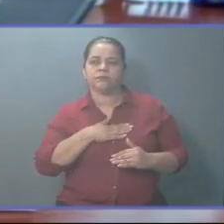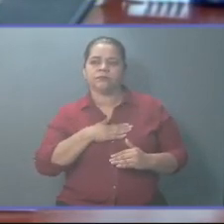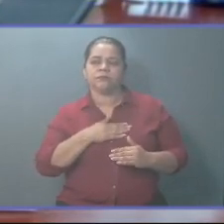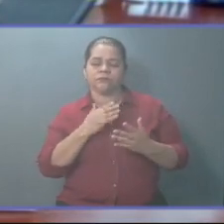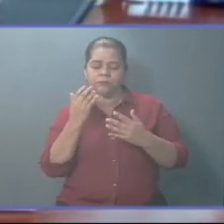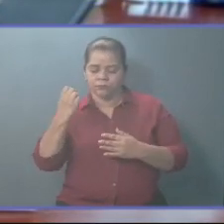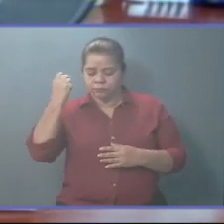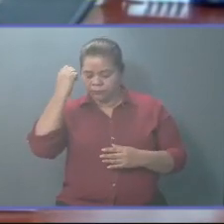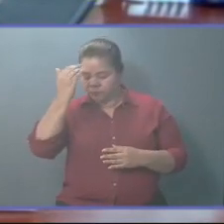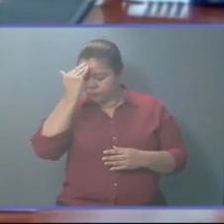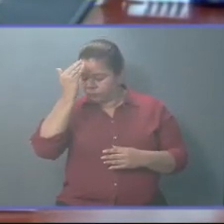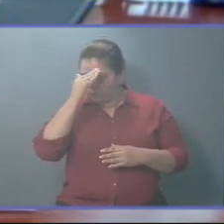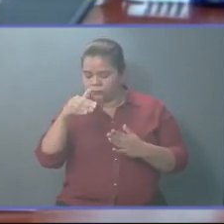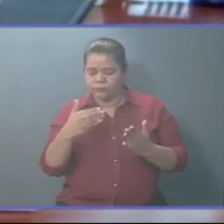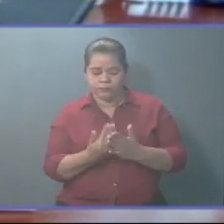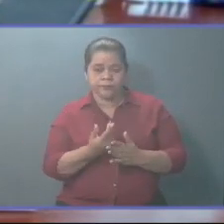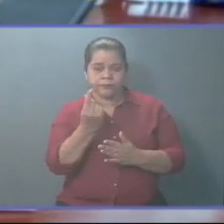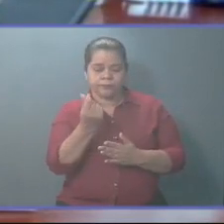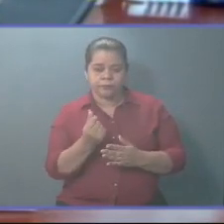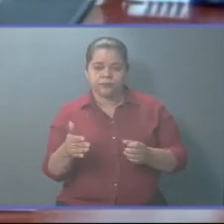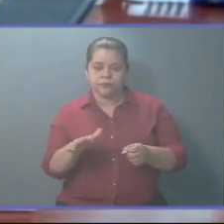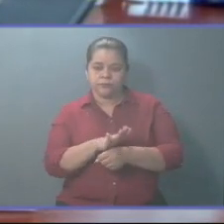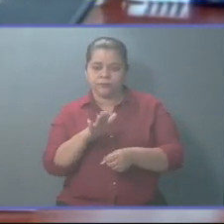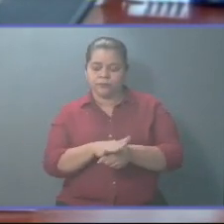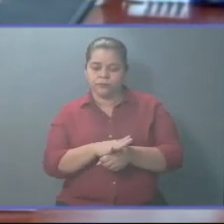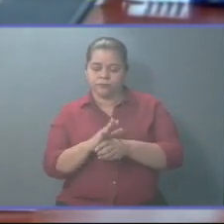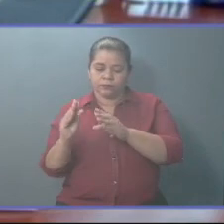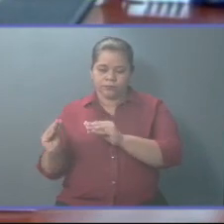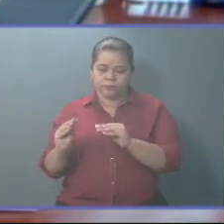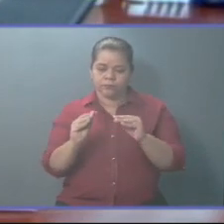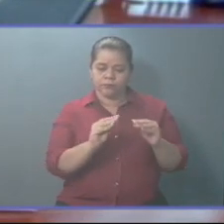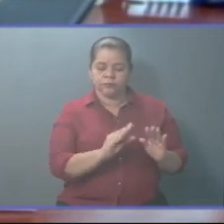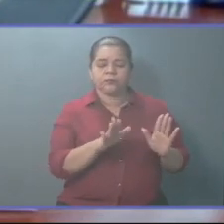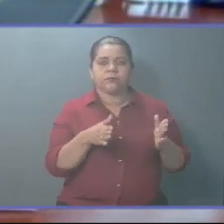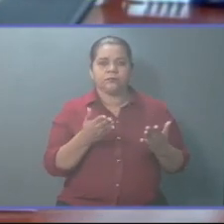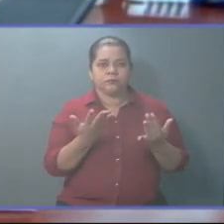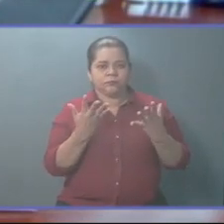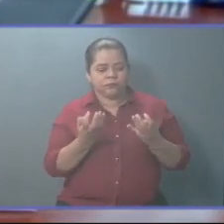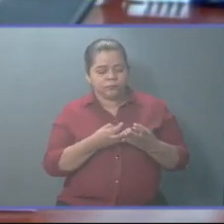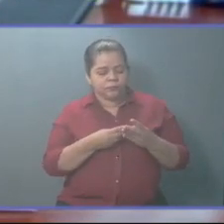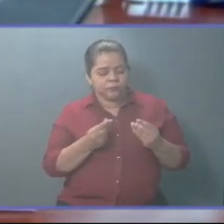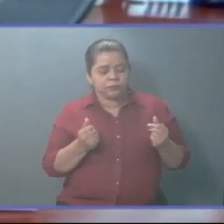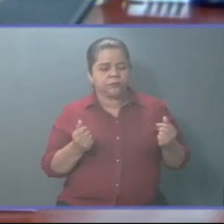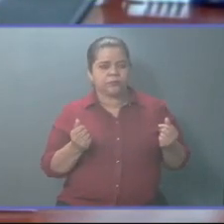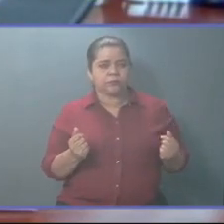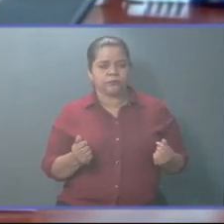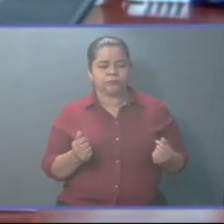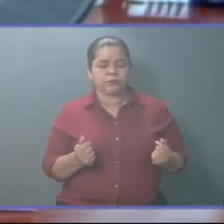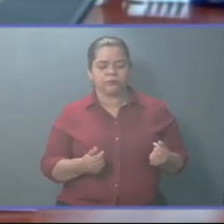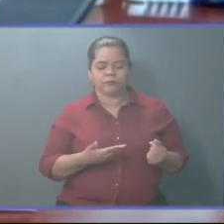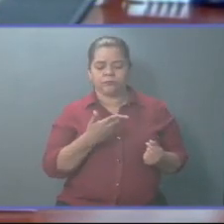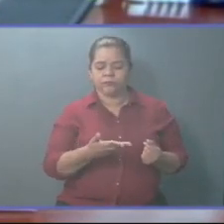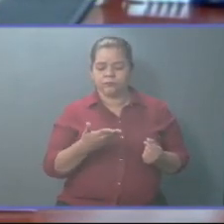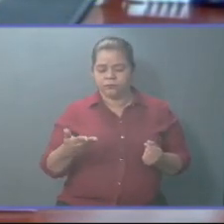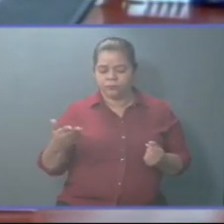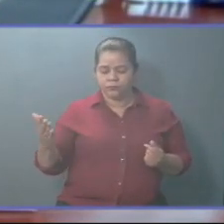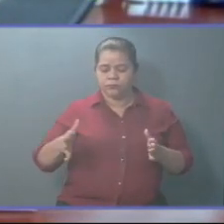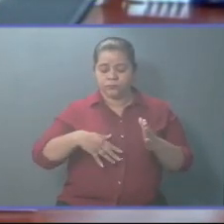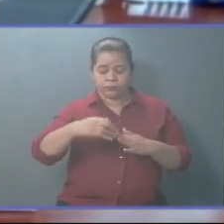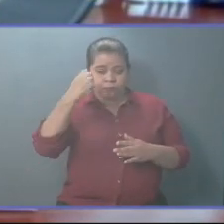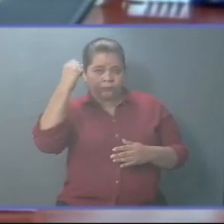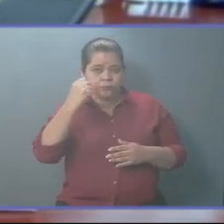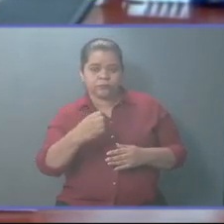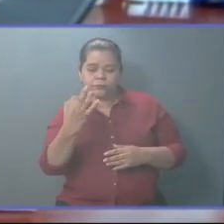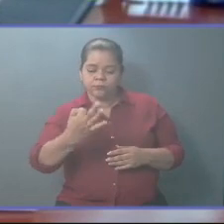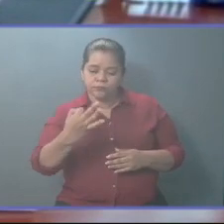uso de los recursos y que vayan destinados a resolver a las necesidades más apremiantes de la población